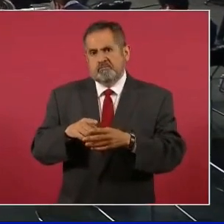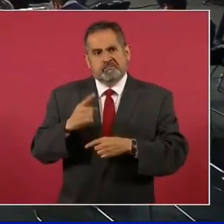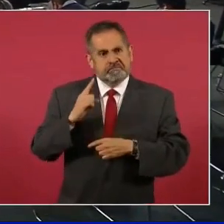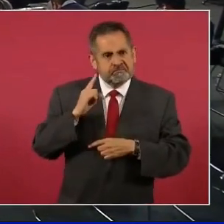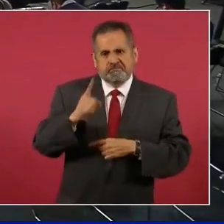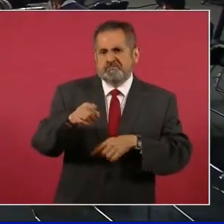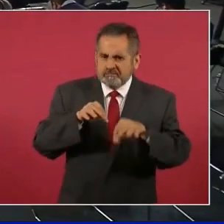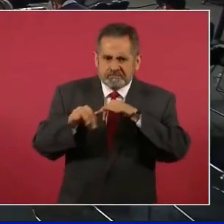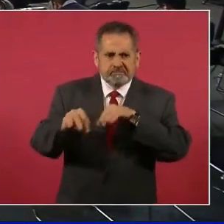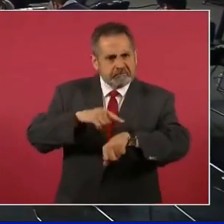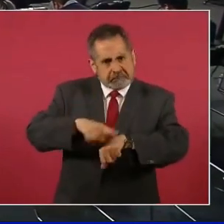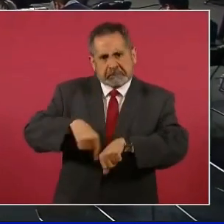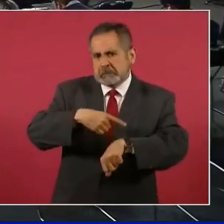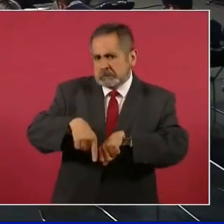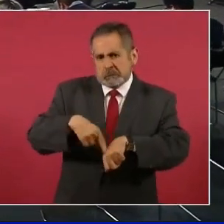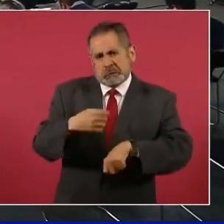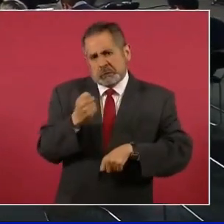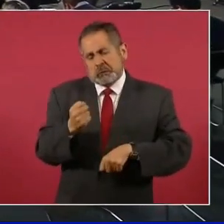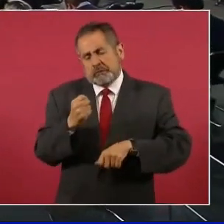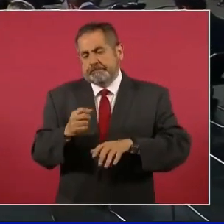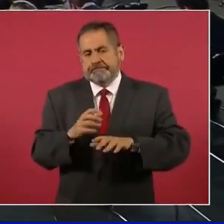a los trabajadores